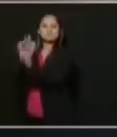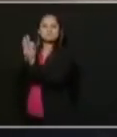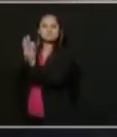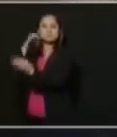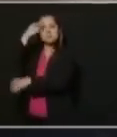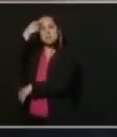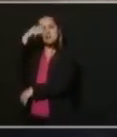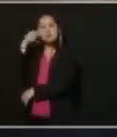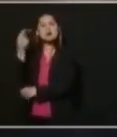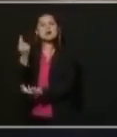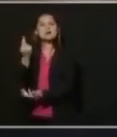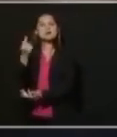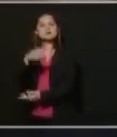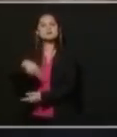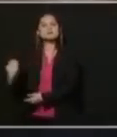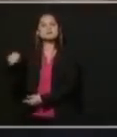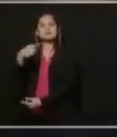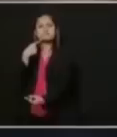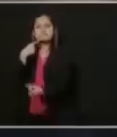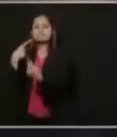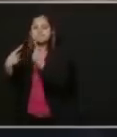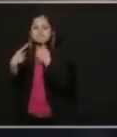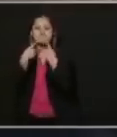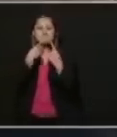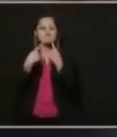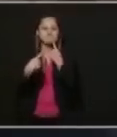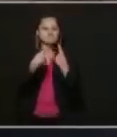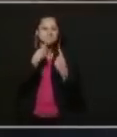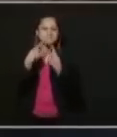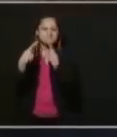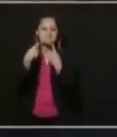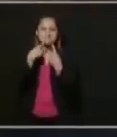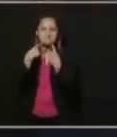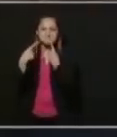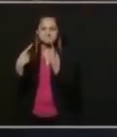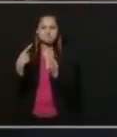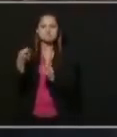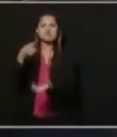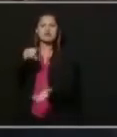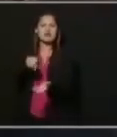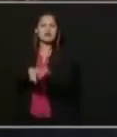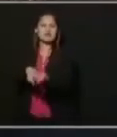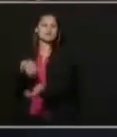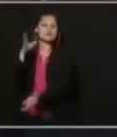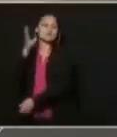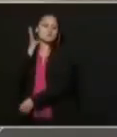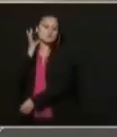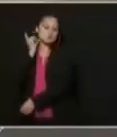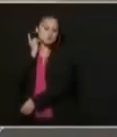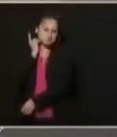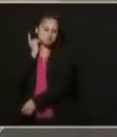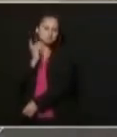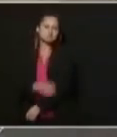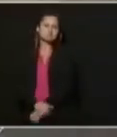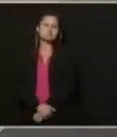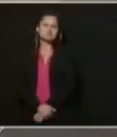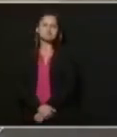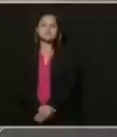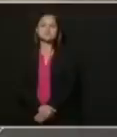dialogar con todas las fuerzas políticas del Congreso. Pero